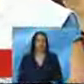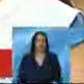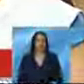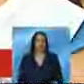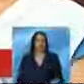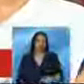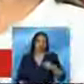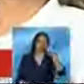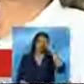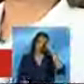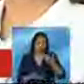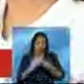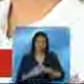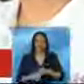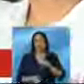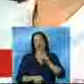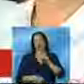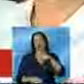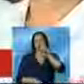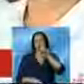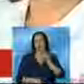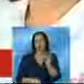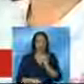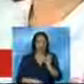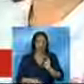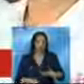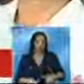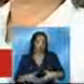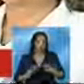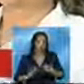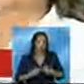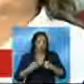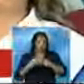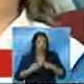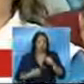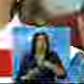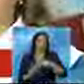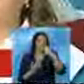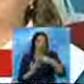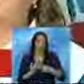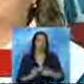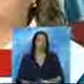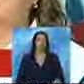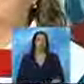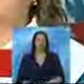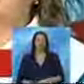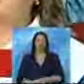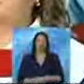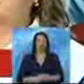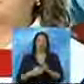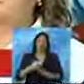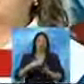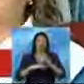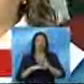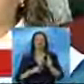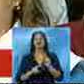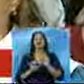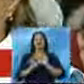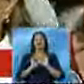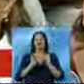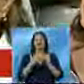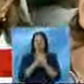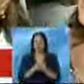Yo diría que con $1,000,000 podemos darle un inicio a esto y fundar una asociación